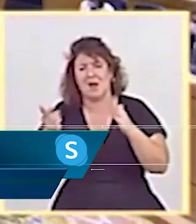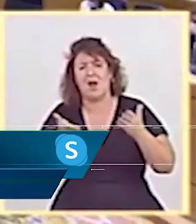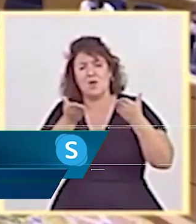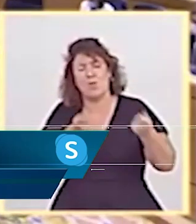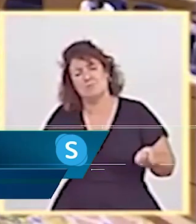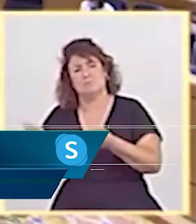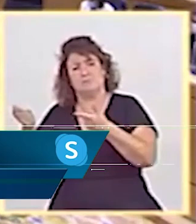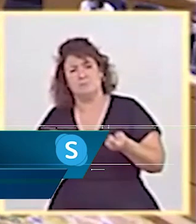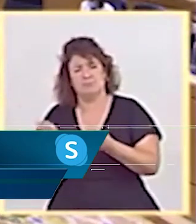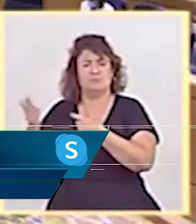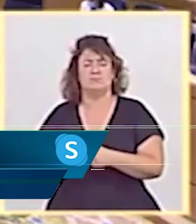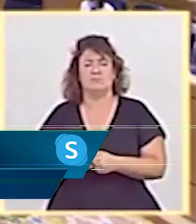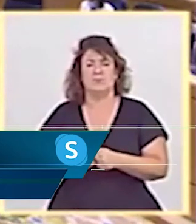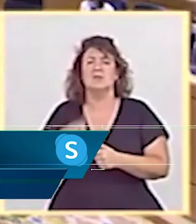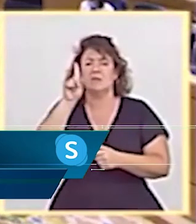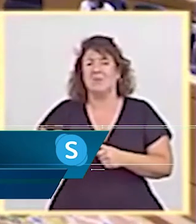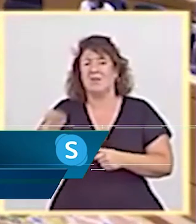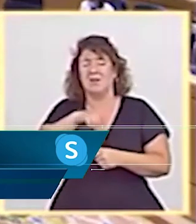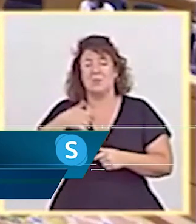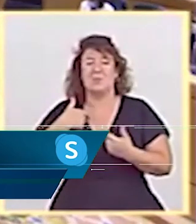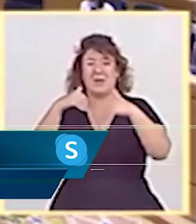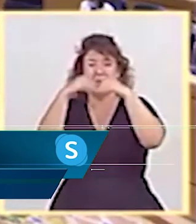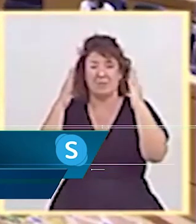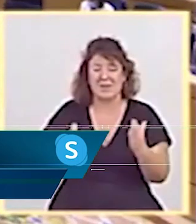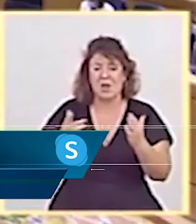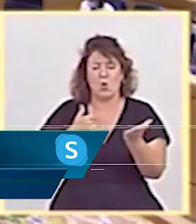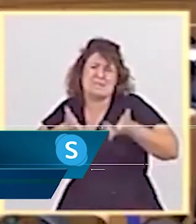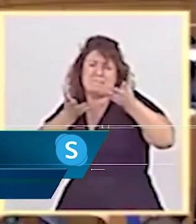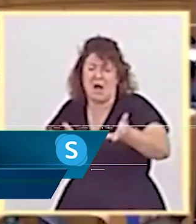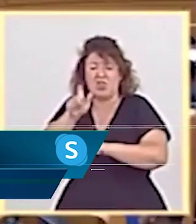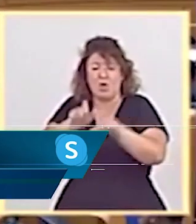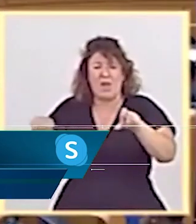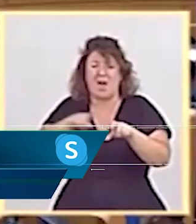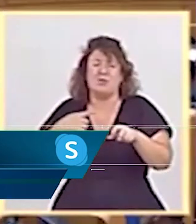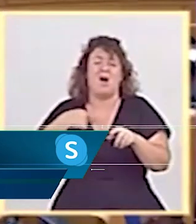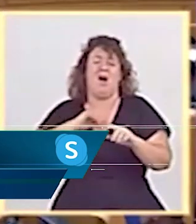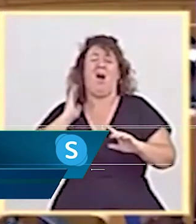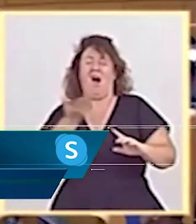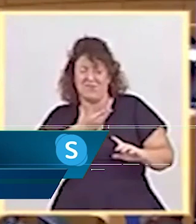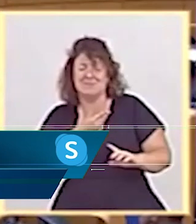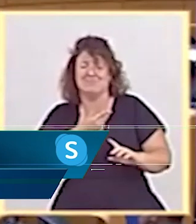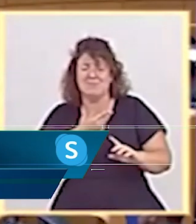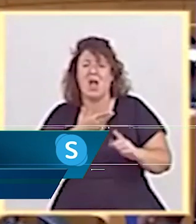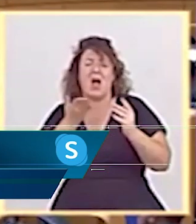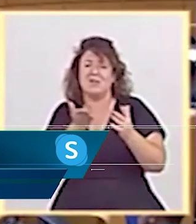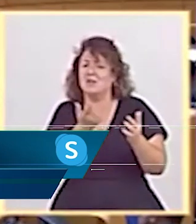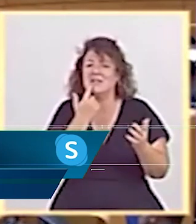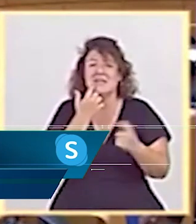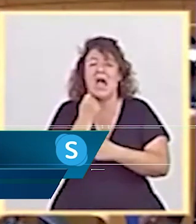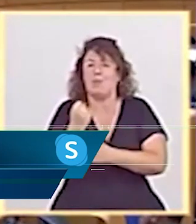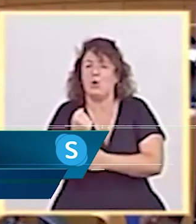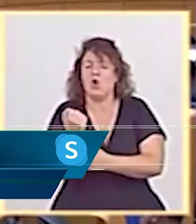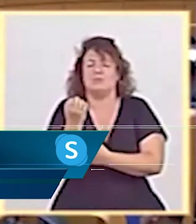con la gran complicidad de uno de los dos principales partidos que han configurado el sistema de partidos en los últimos